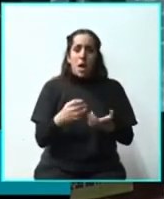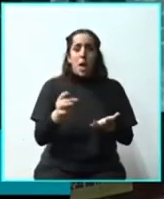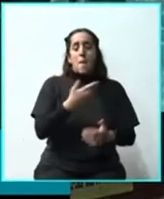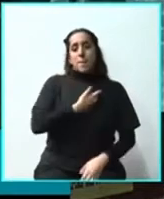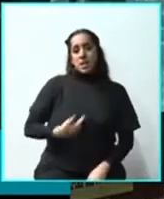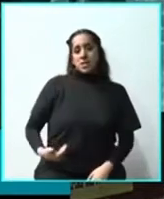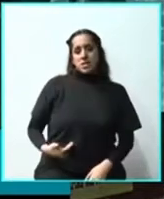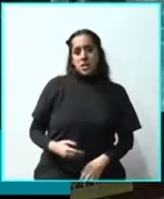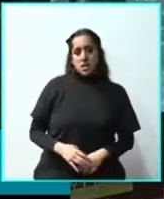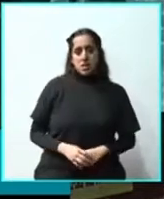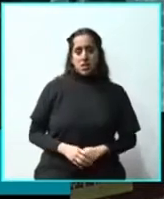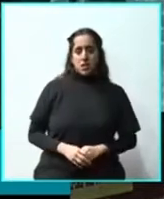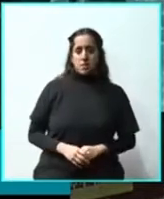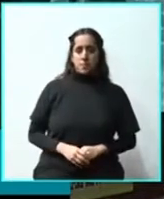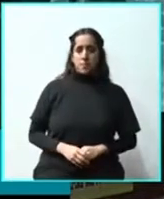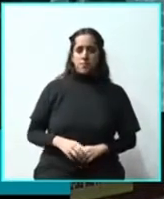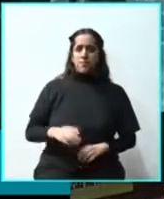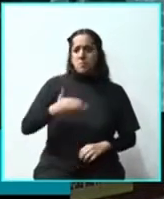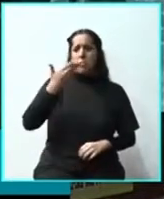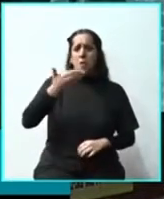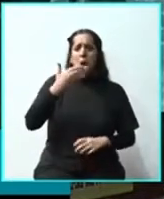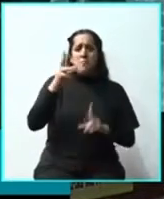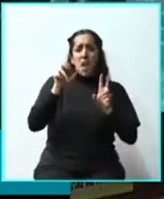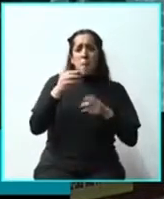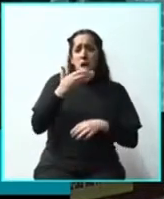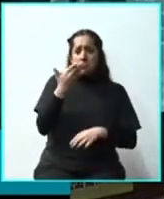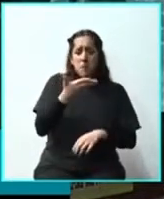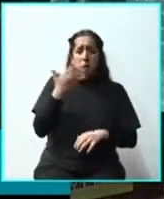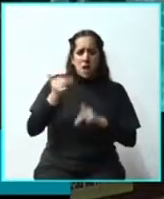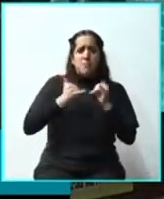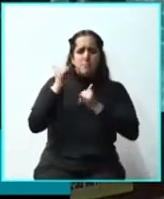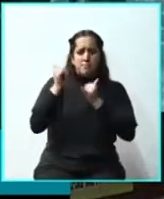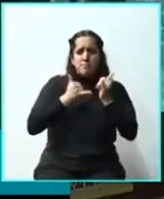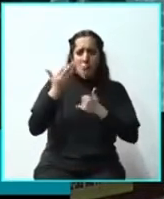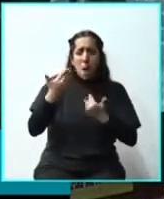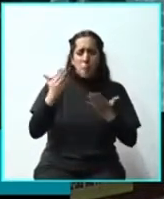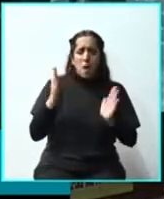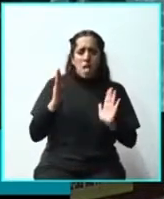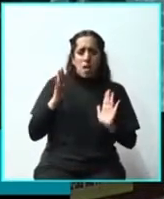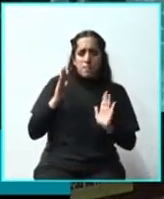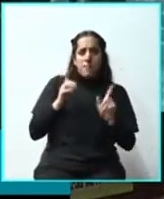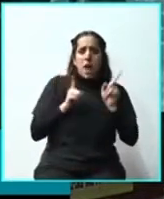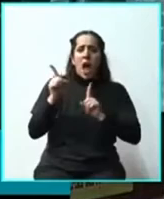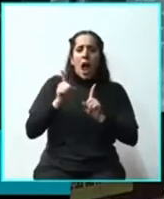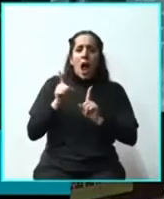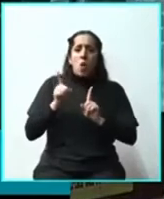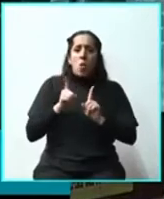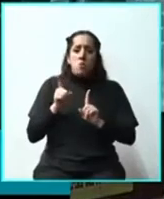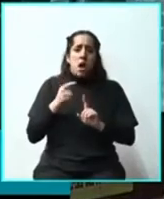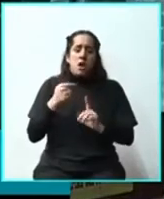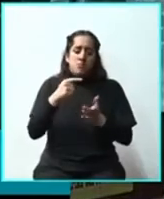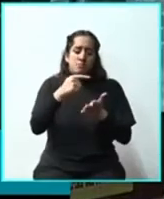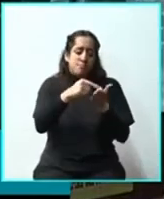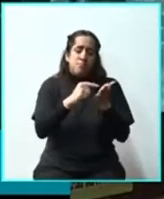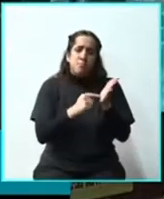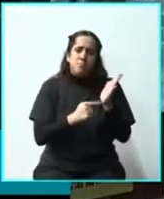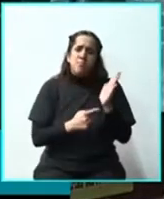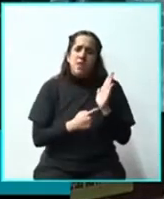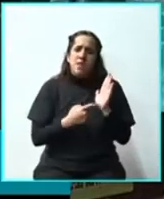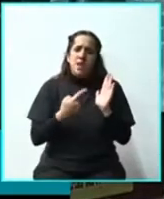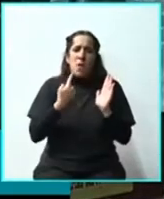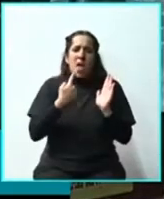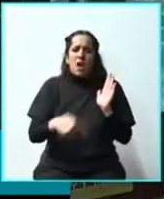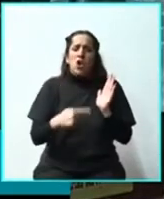Presidente, podemos hablar del tema, vamos a abordarlo. Hay algunas consideraciones que seguramente